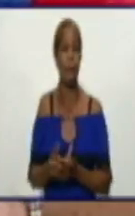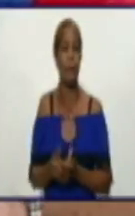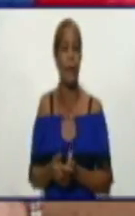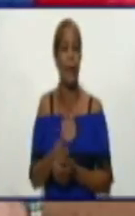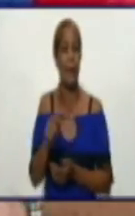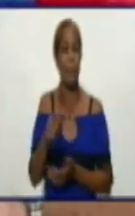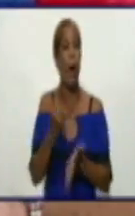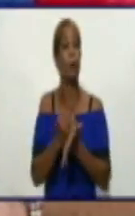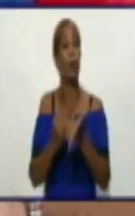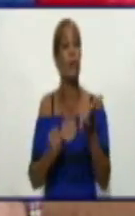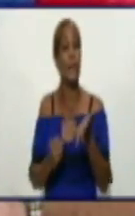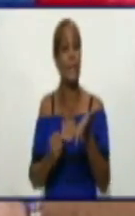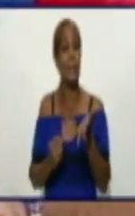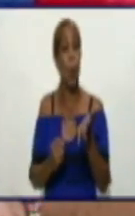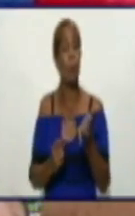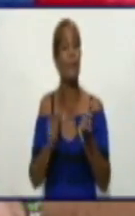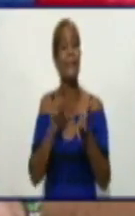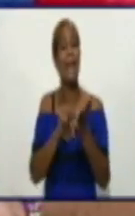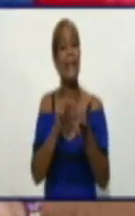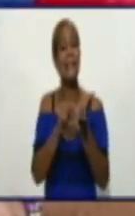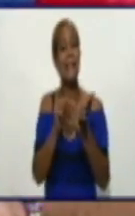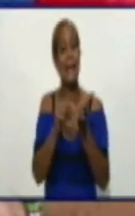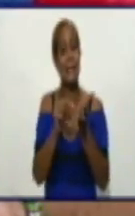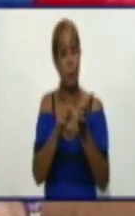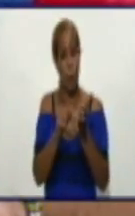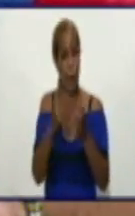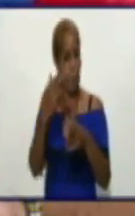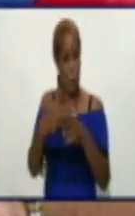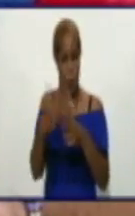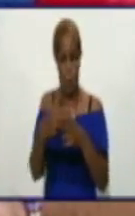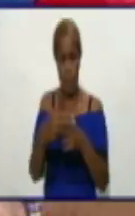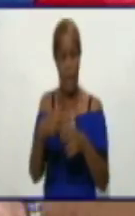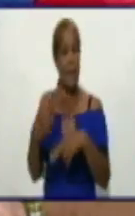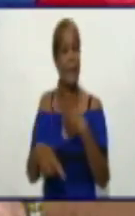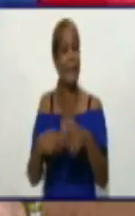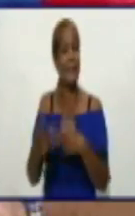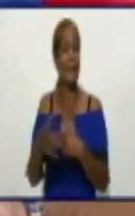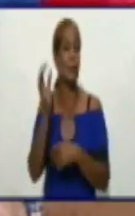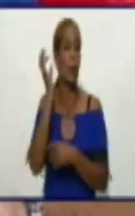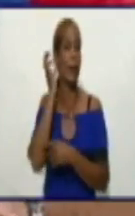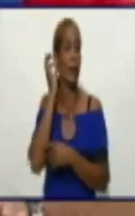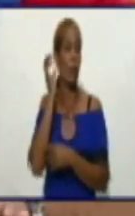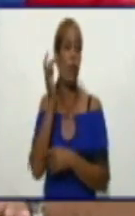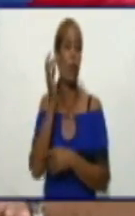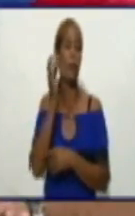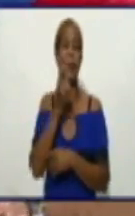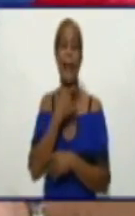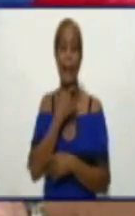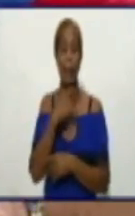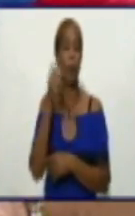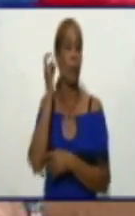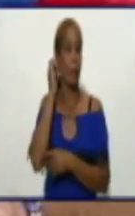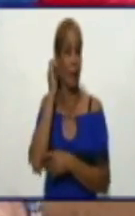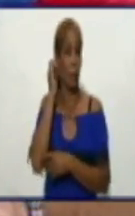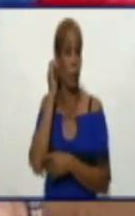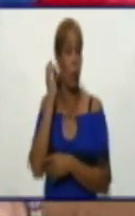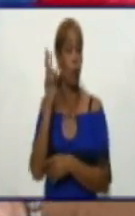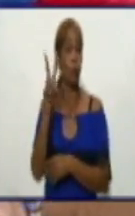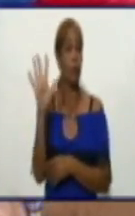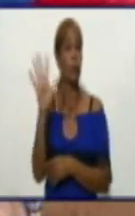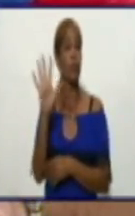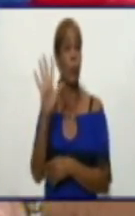febrero. Ya que te explicaba ahora mismo, hace un momento, que en la provincia de Granma se levantaron 255 medios de transporte. Esta